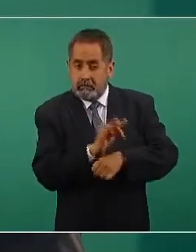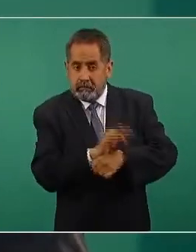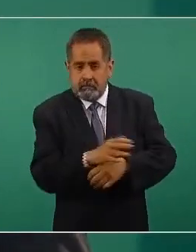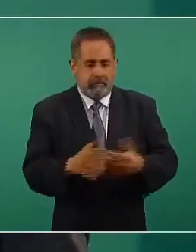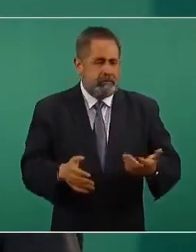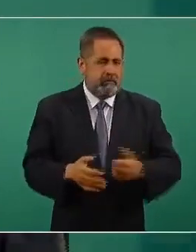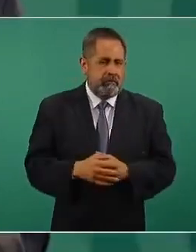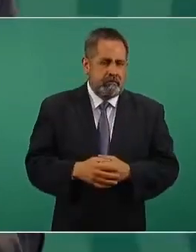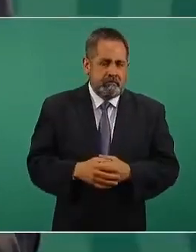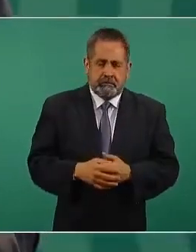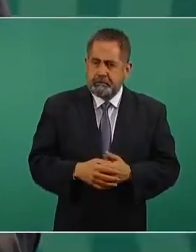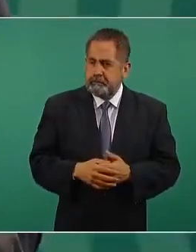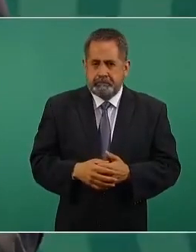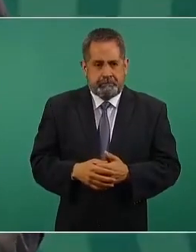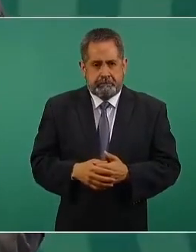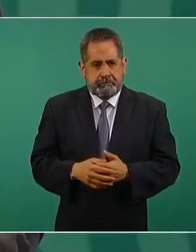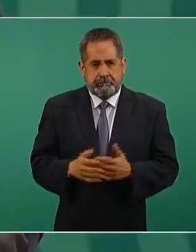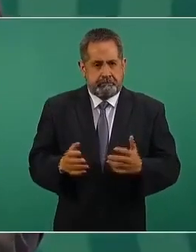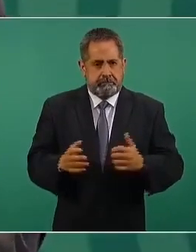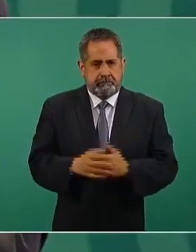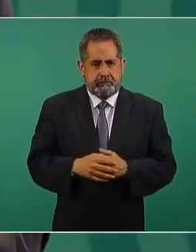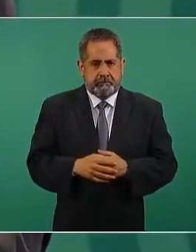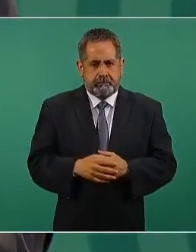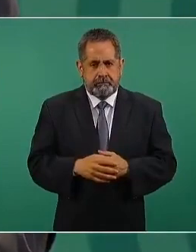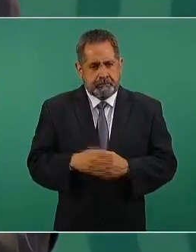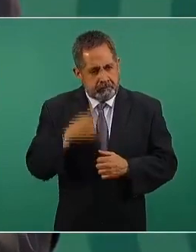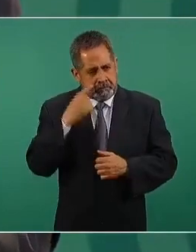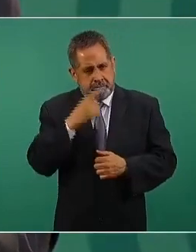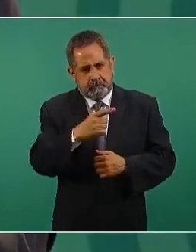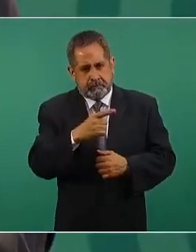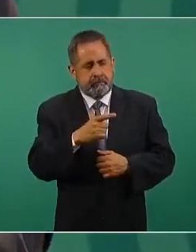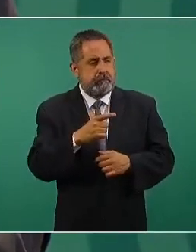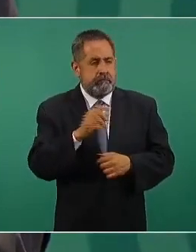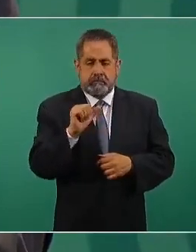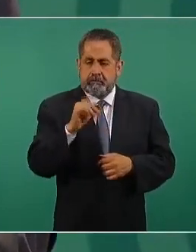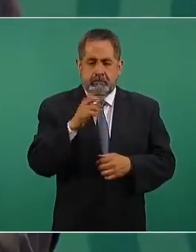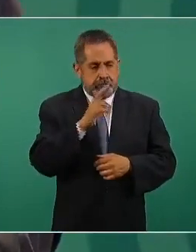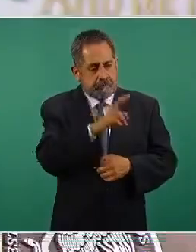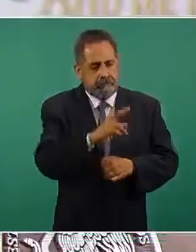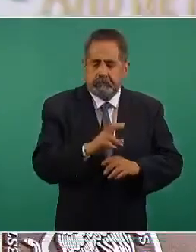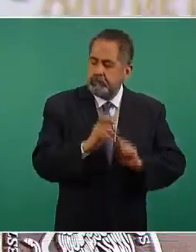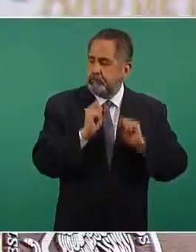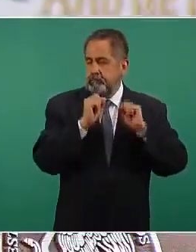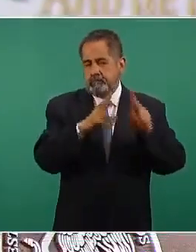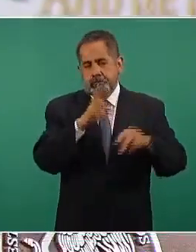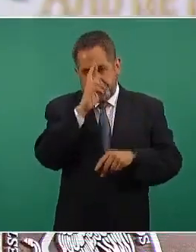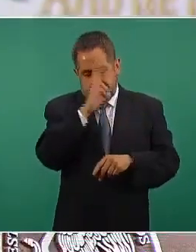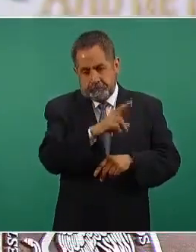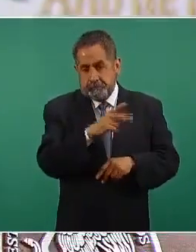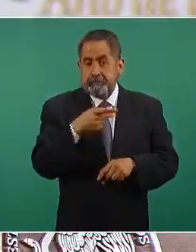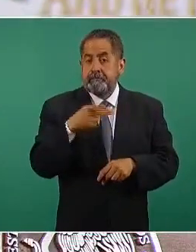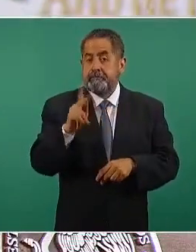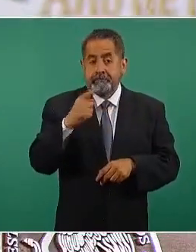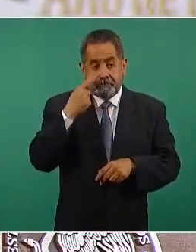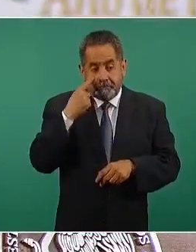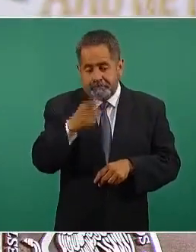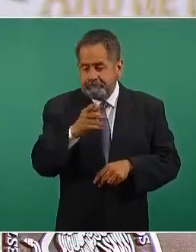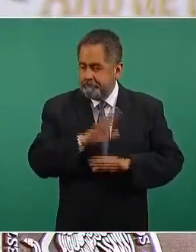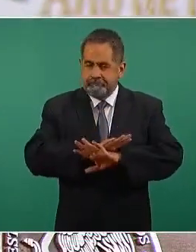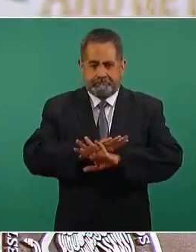Pues sí, está bien, ya se considera amparo, se respeta, pero ya se